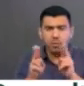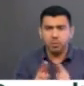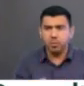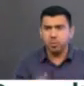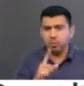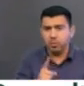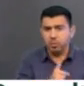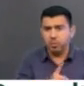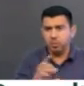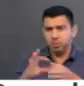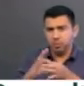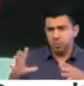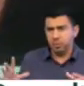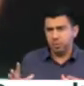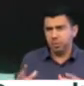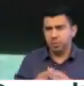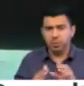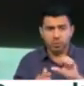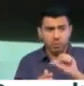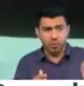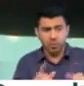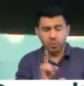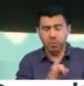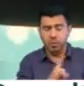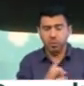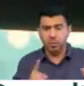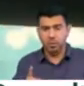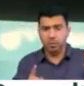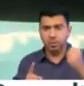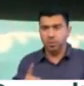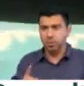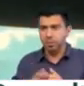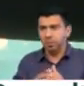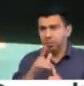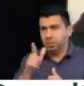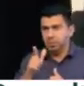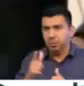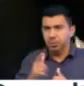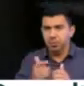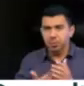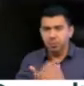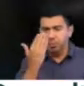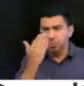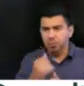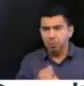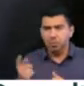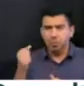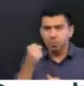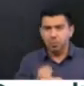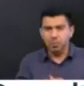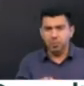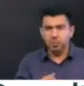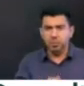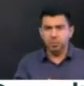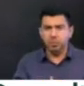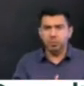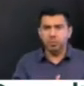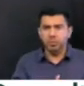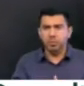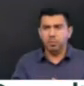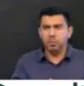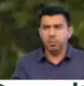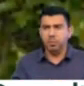lo desconectará para darle paso a otro usuario. Contará también con un ancho de 50 megas que acobijará a más de 1000 usuarios.